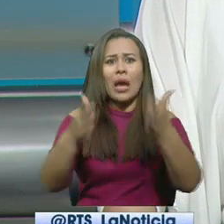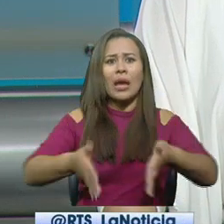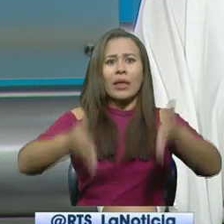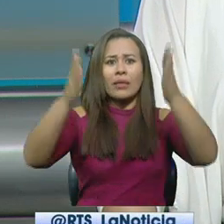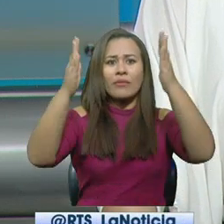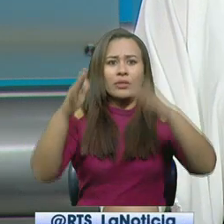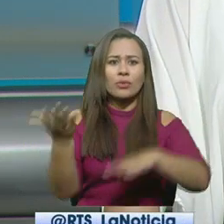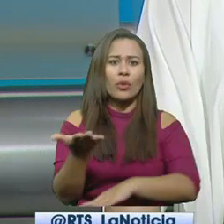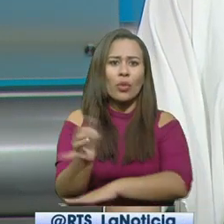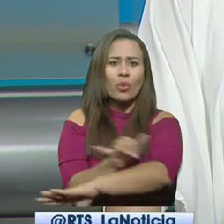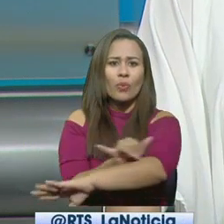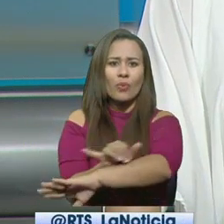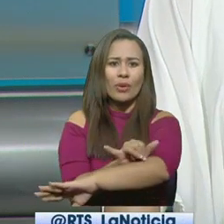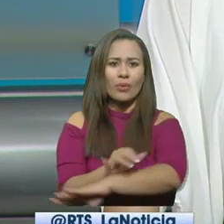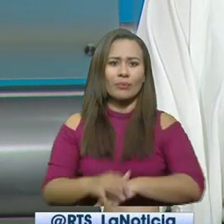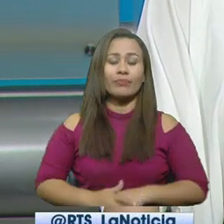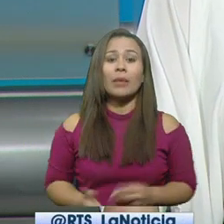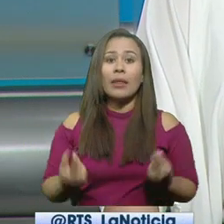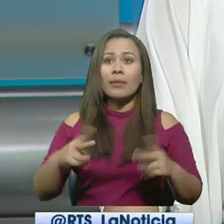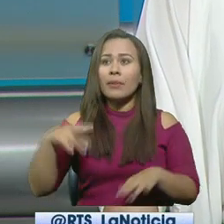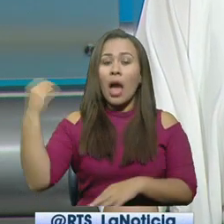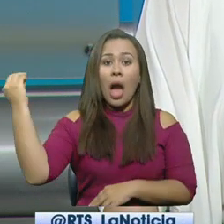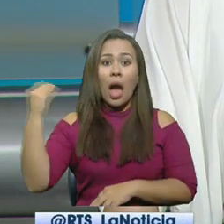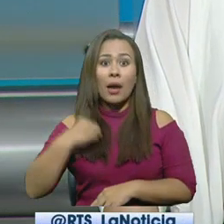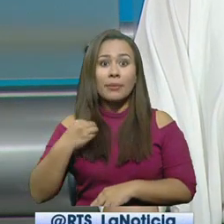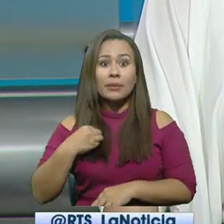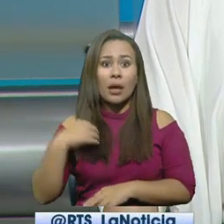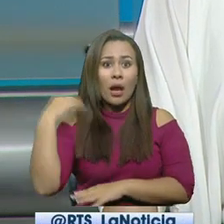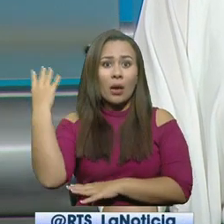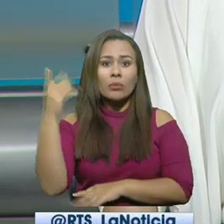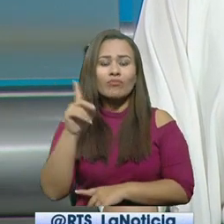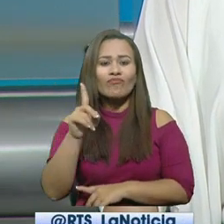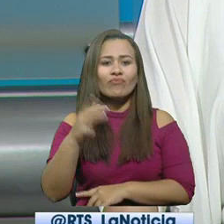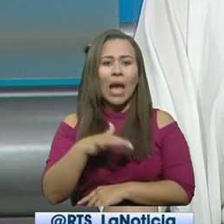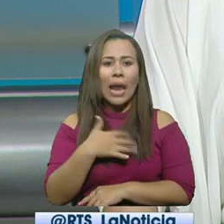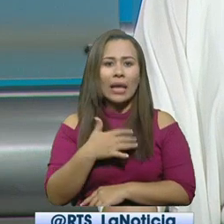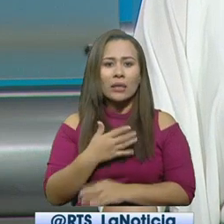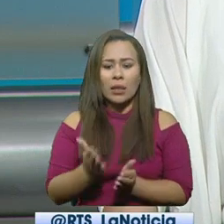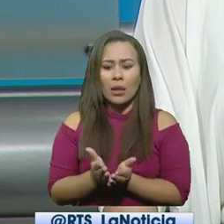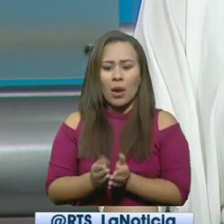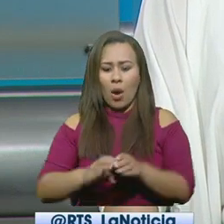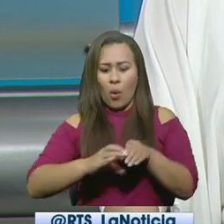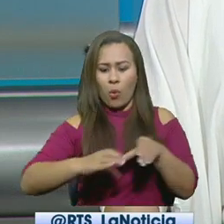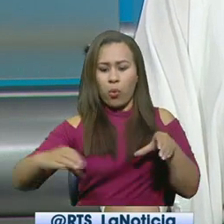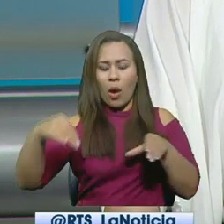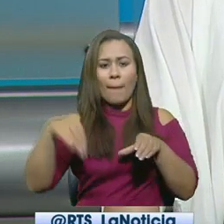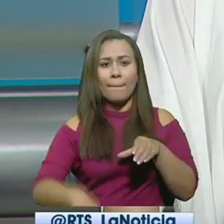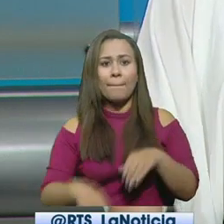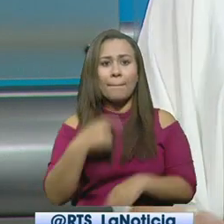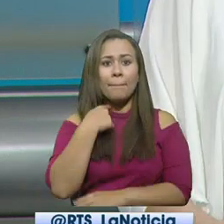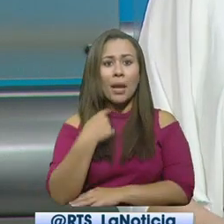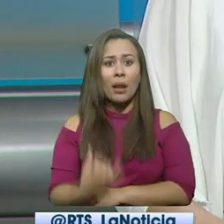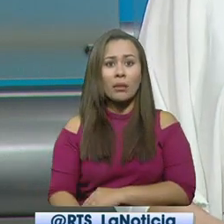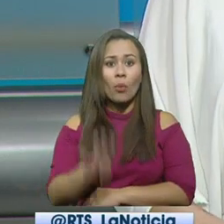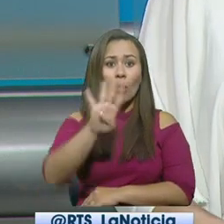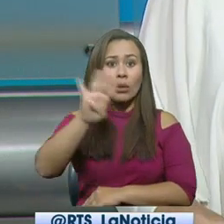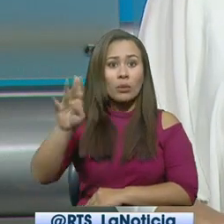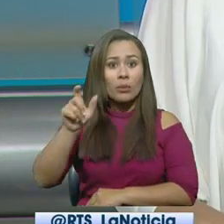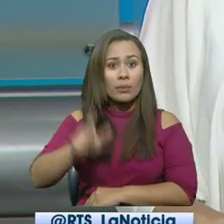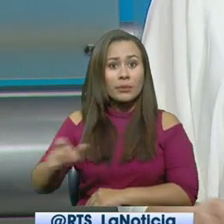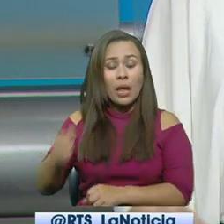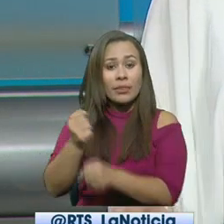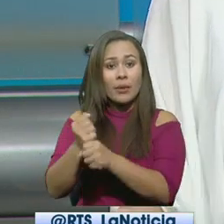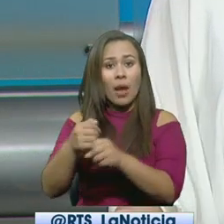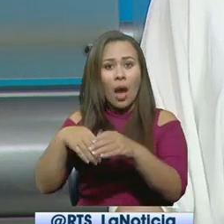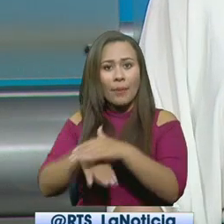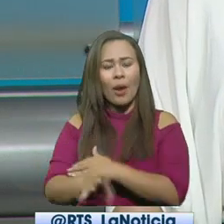Manhattan. Además, alarma en Argentina por la desaparición de un submarino con 44 uniformados. Los detalles de estas y